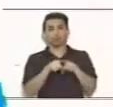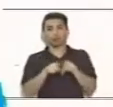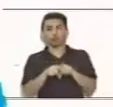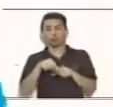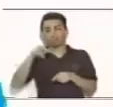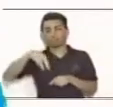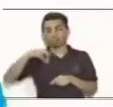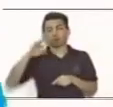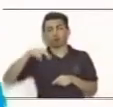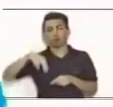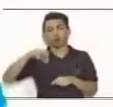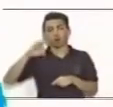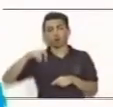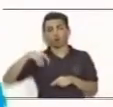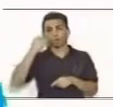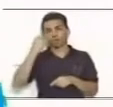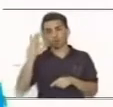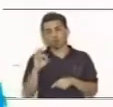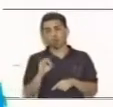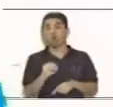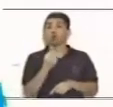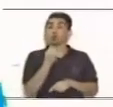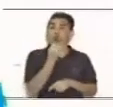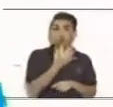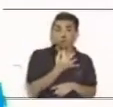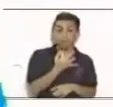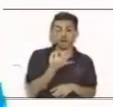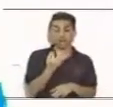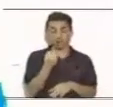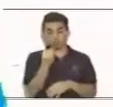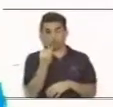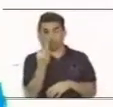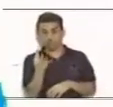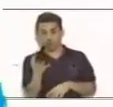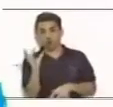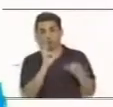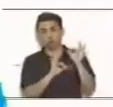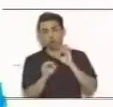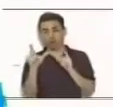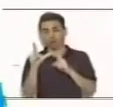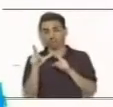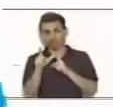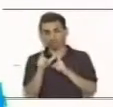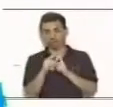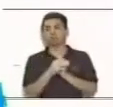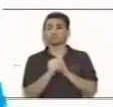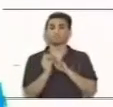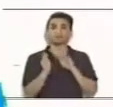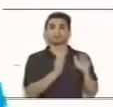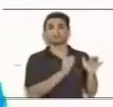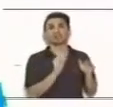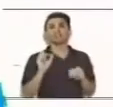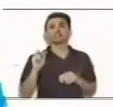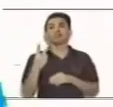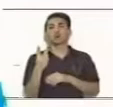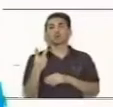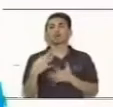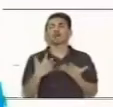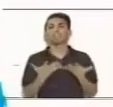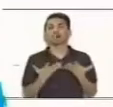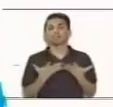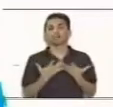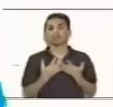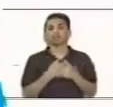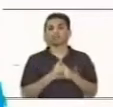¿Sí? Muy bien, esa fue la primera operación. La segunda, el